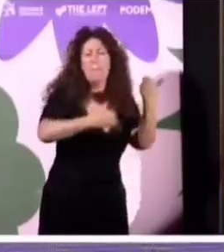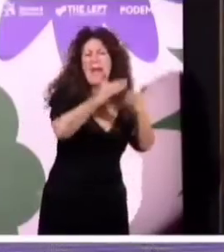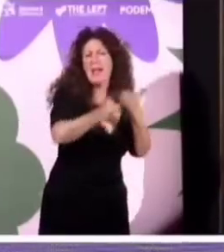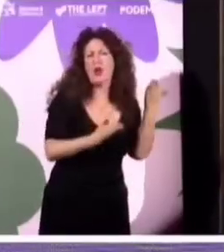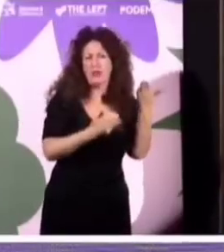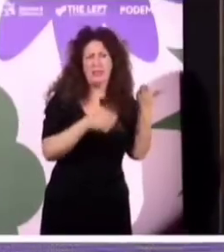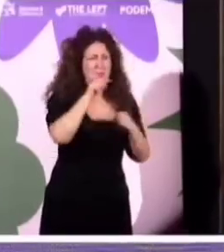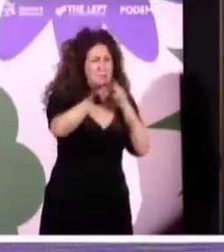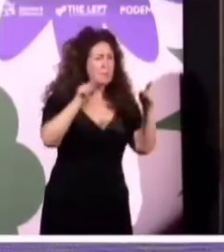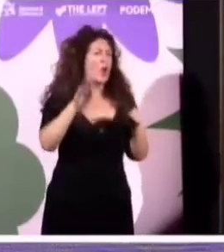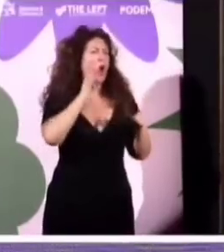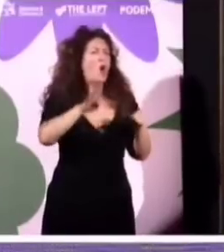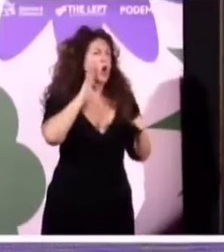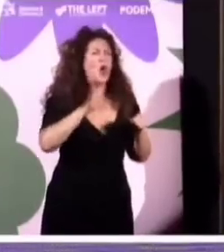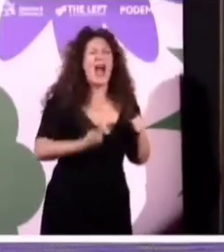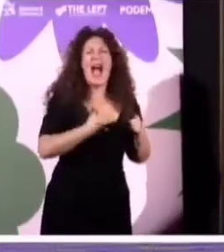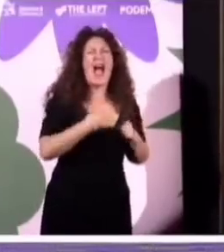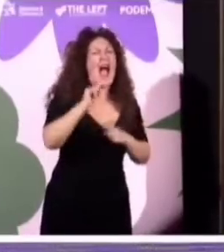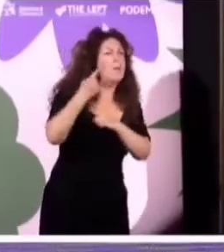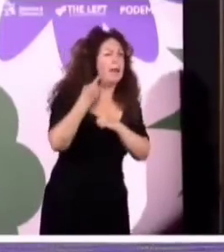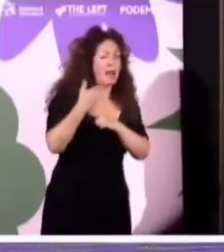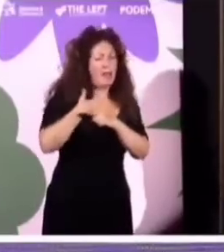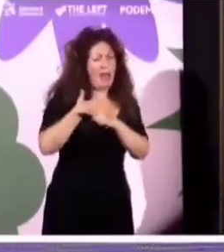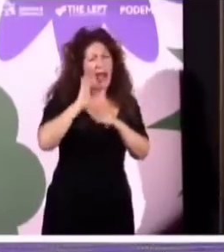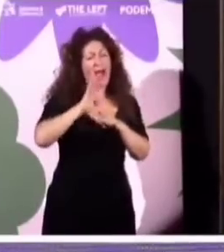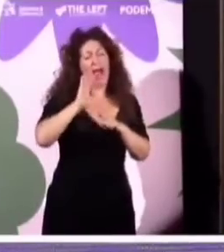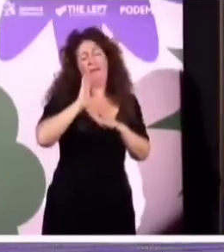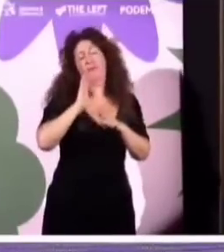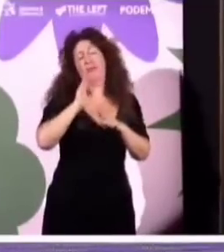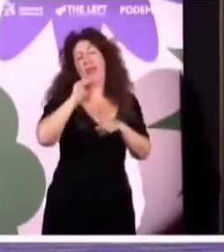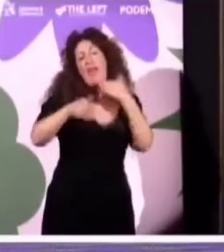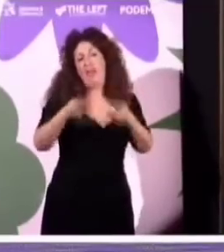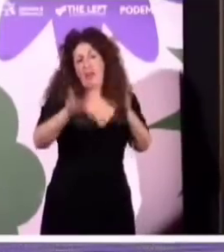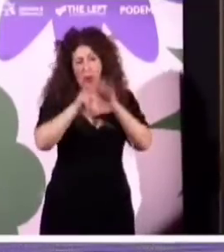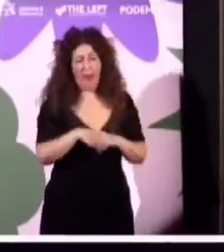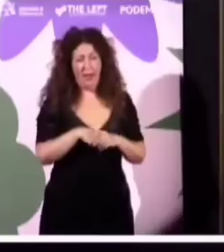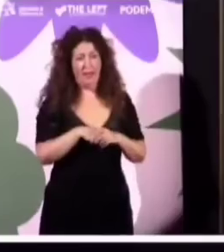de las principales amenazas a la democracia?